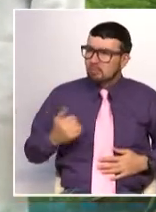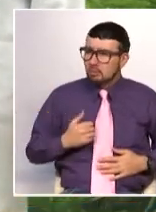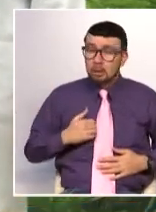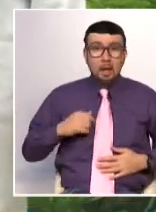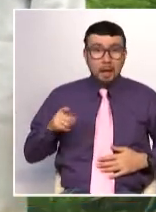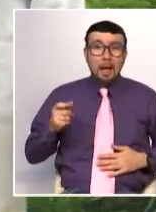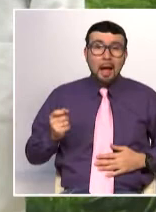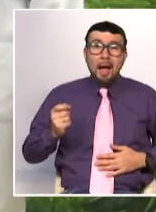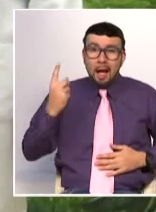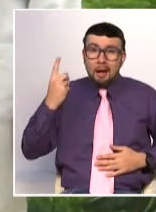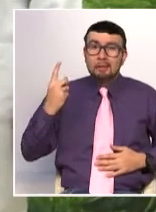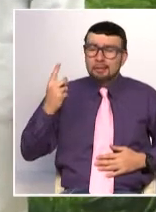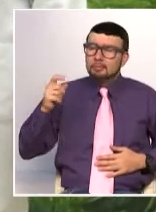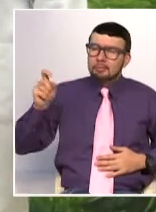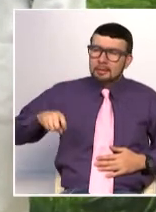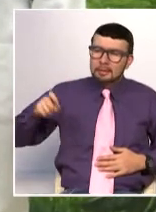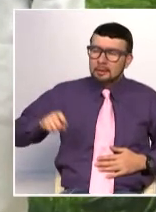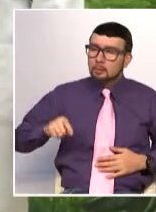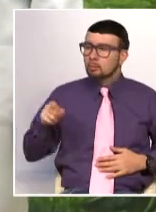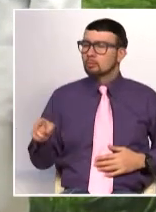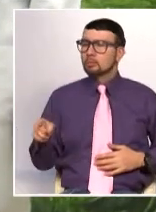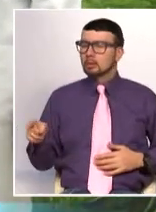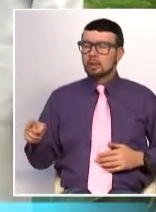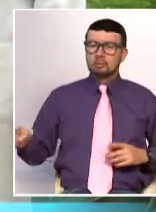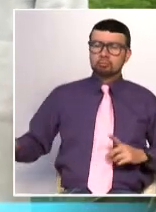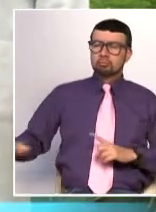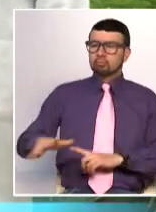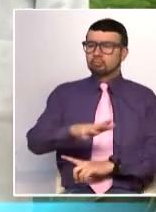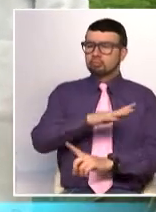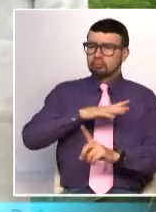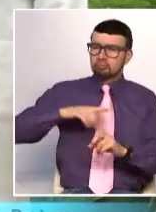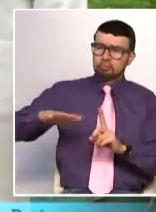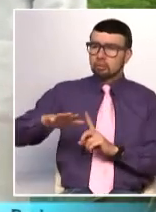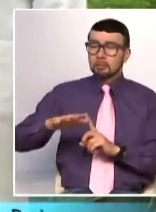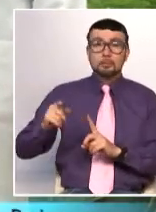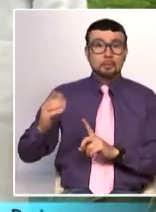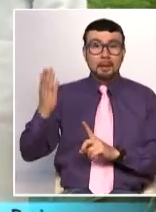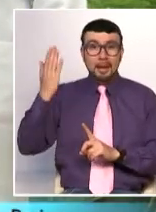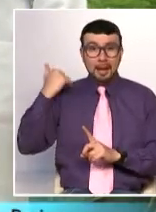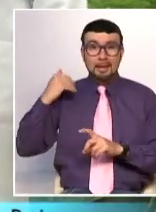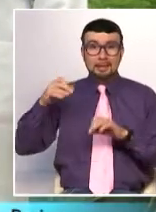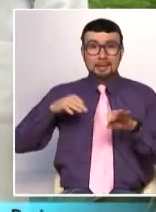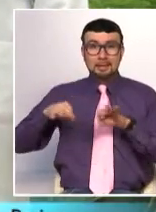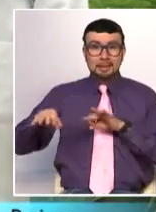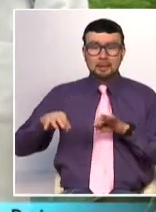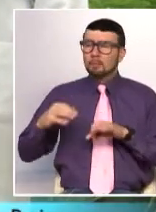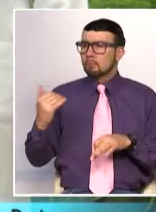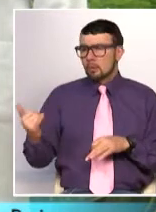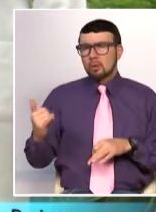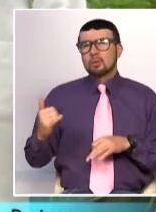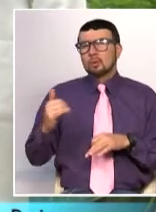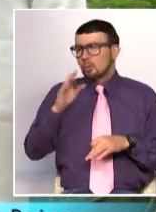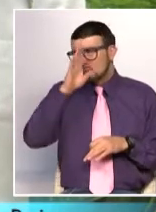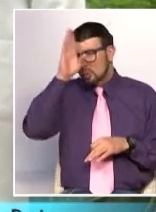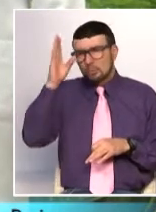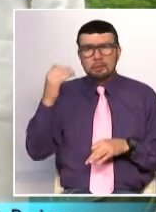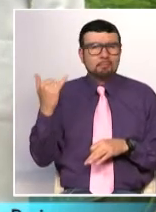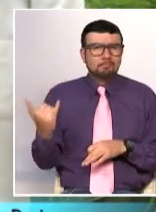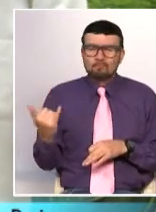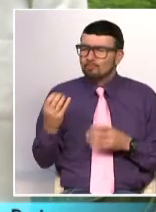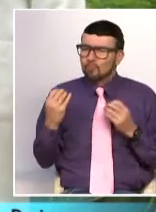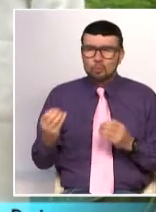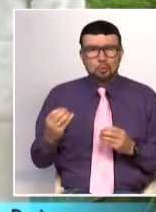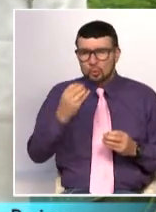es el factor medioambiental como estábamos hablando estamos frecuentemente enfrentados a muchos tóxicos y